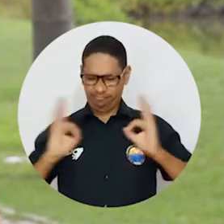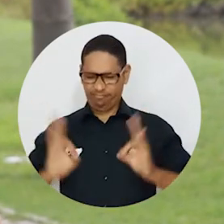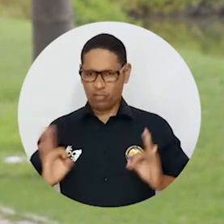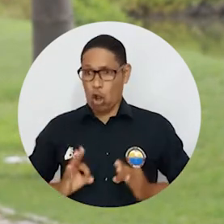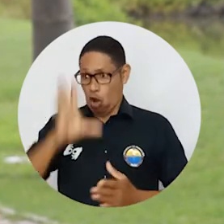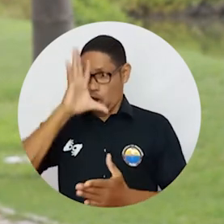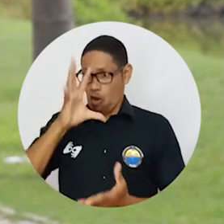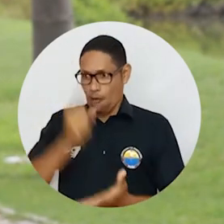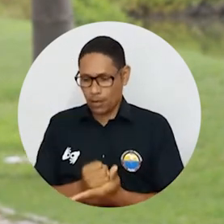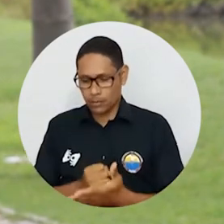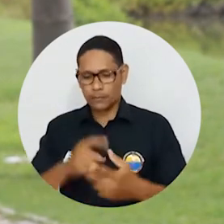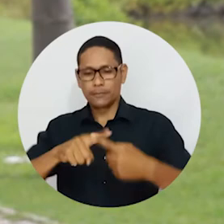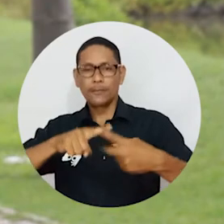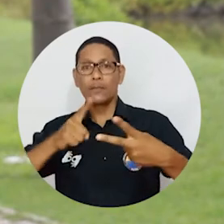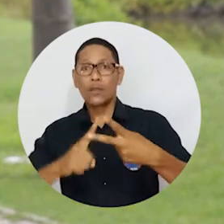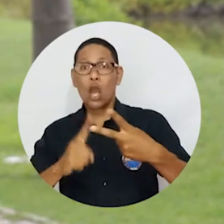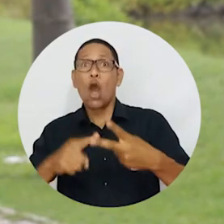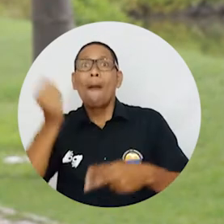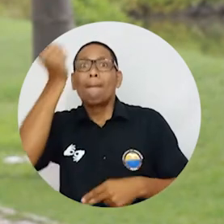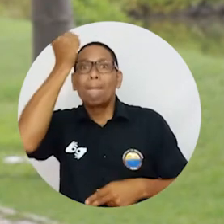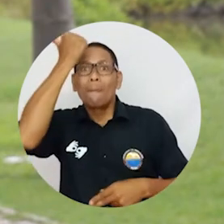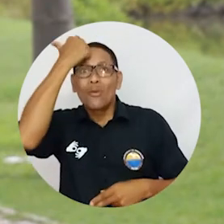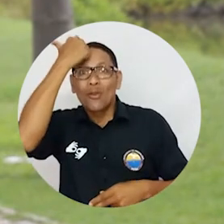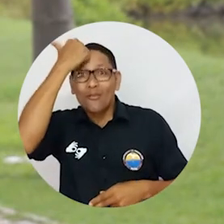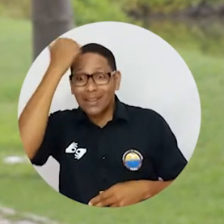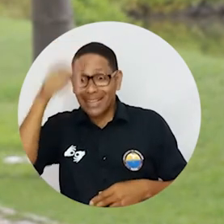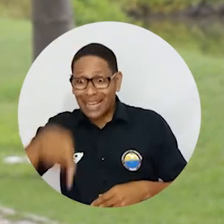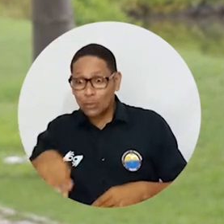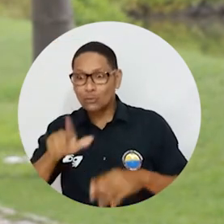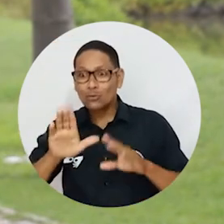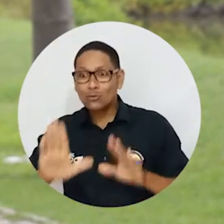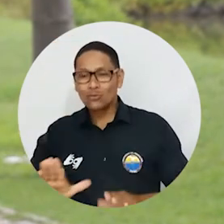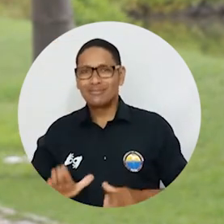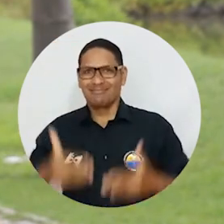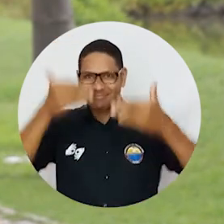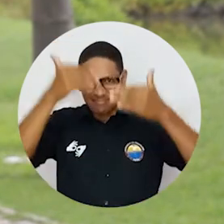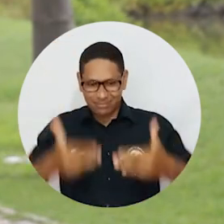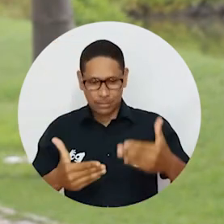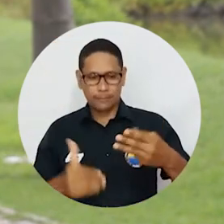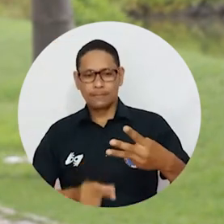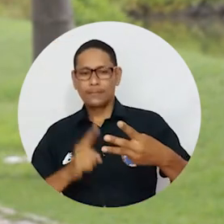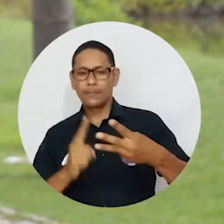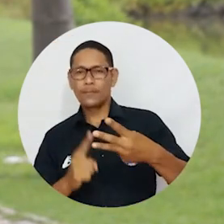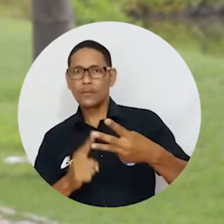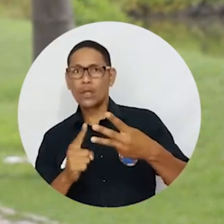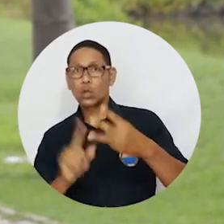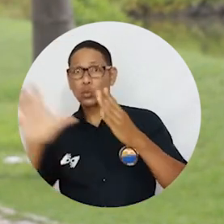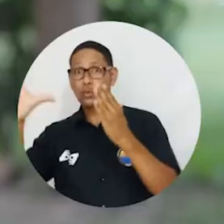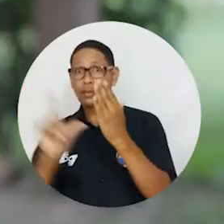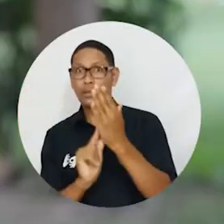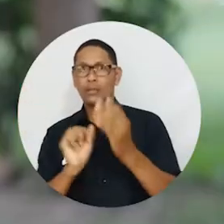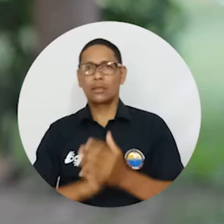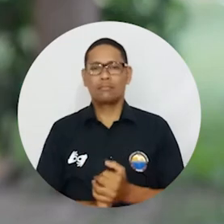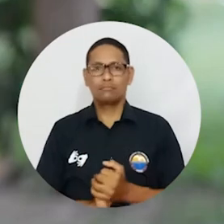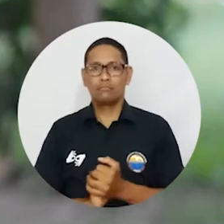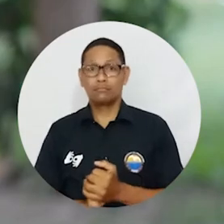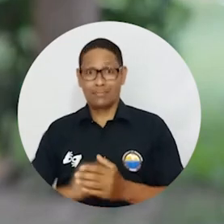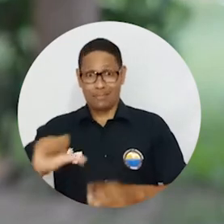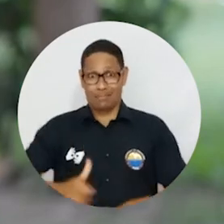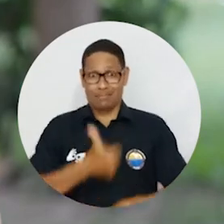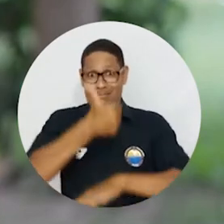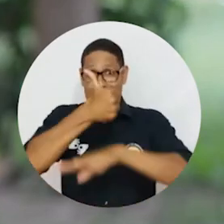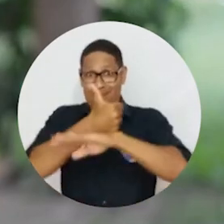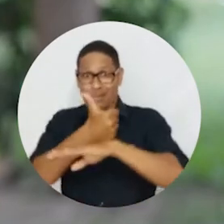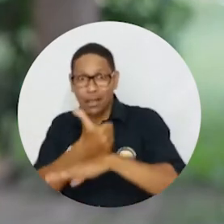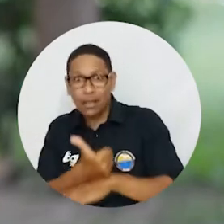obligatorio, línea especial de convocatoria docente para licenciados en condición de discapacidad y sedes digitales. La solicitud de